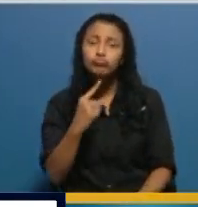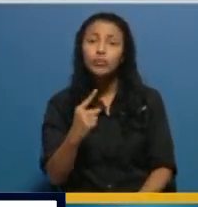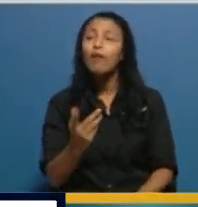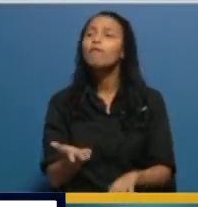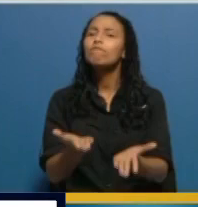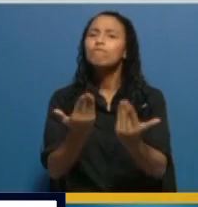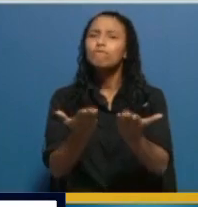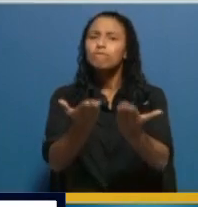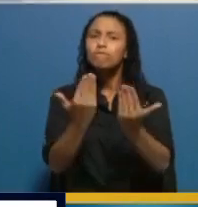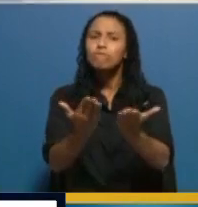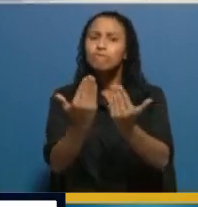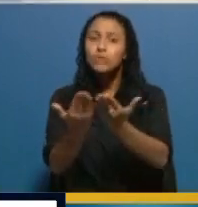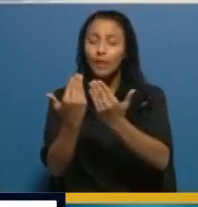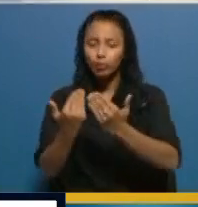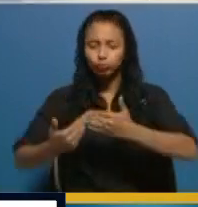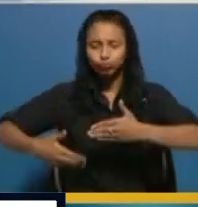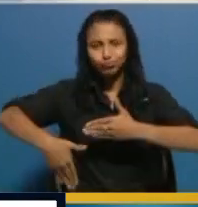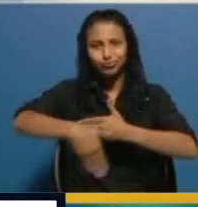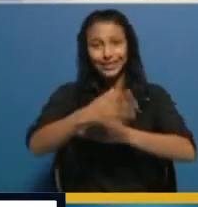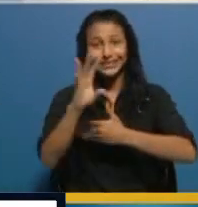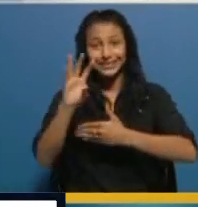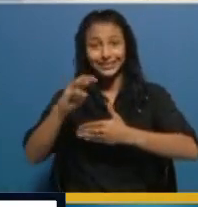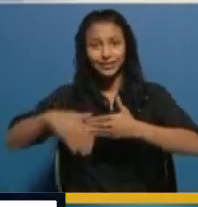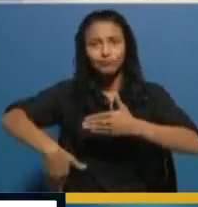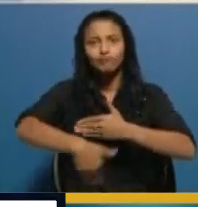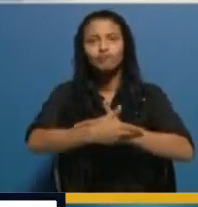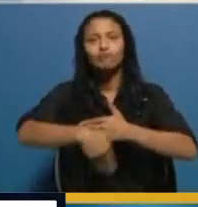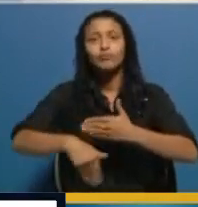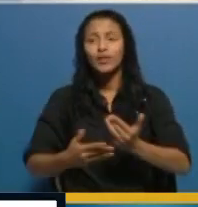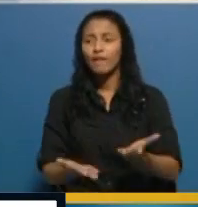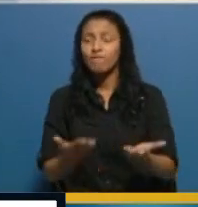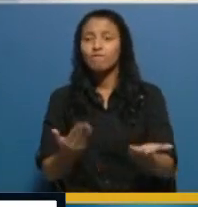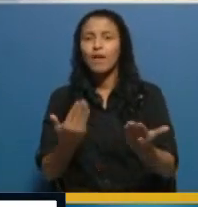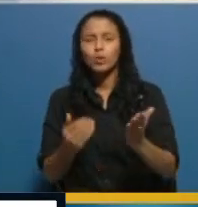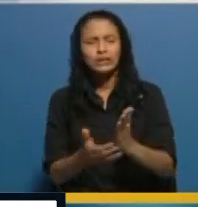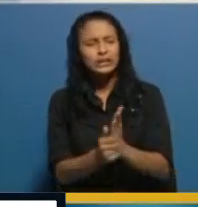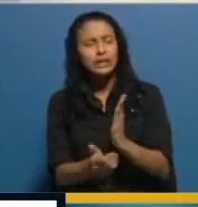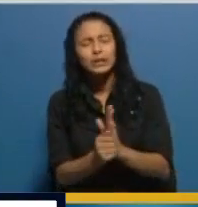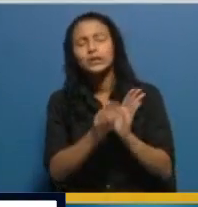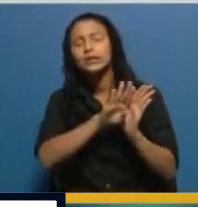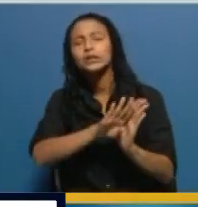la sexta frontera vamos a combatir la pobreza